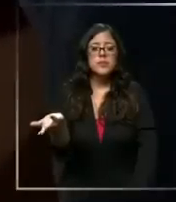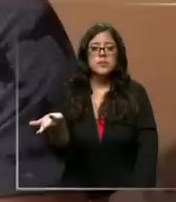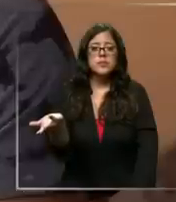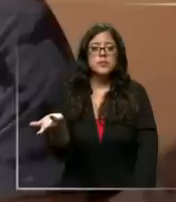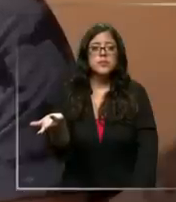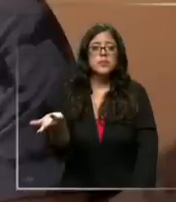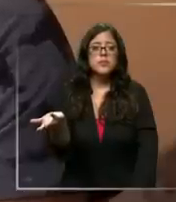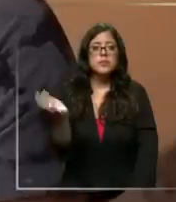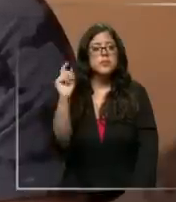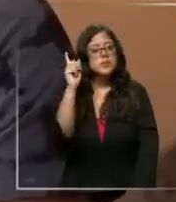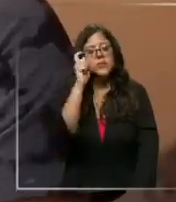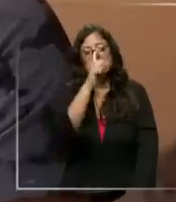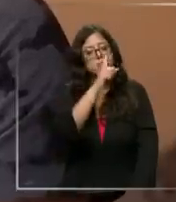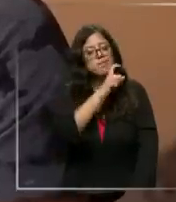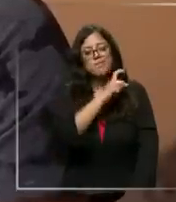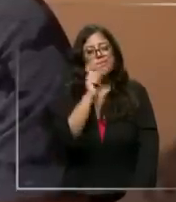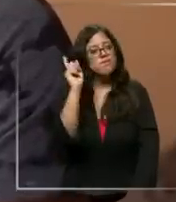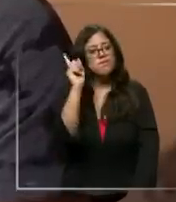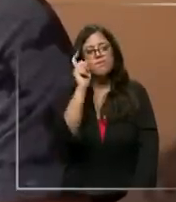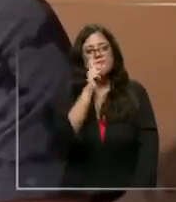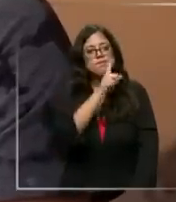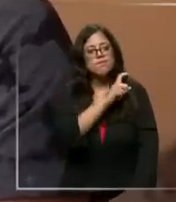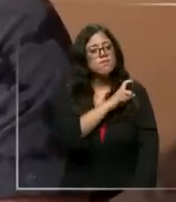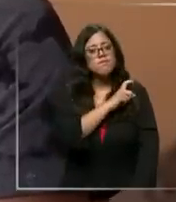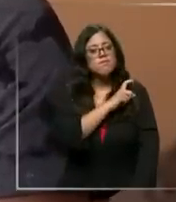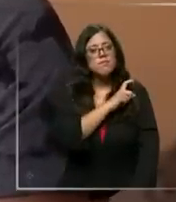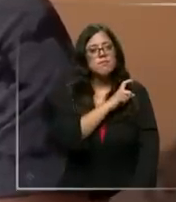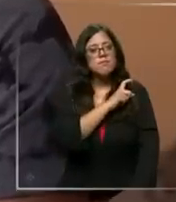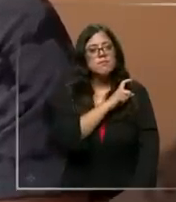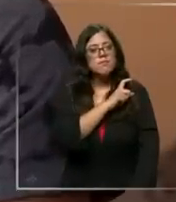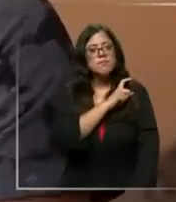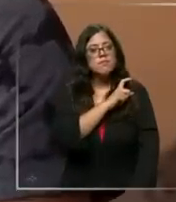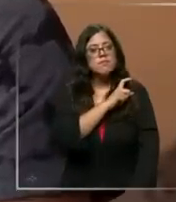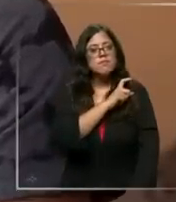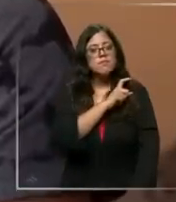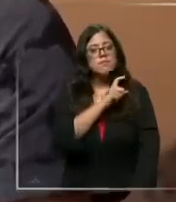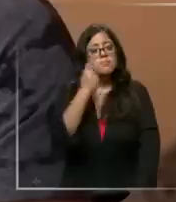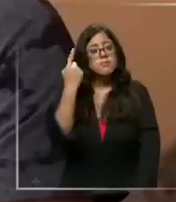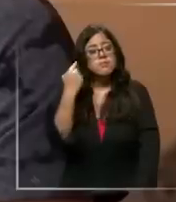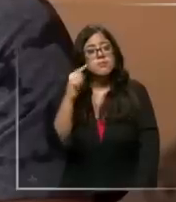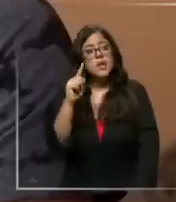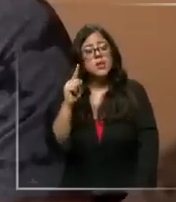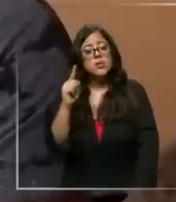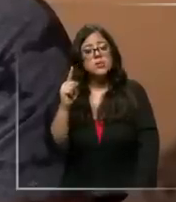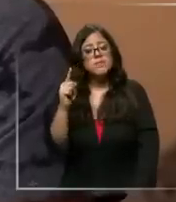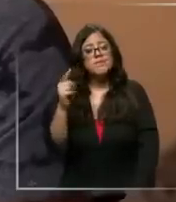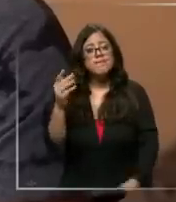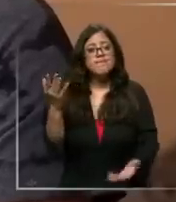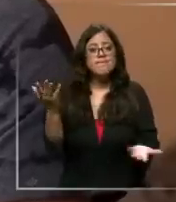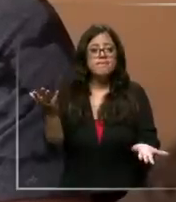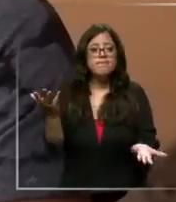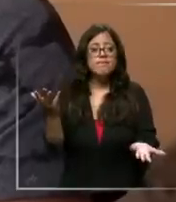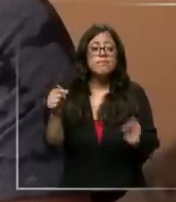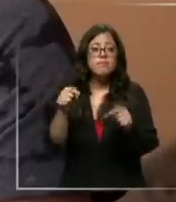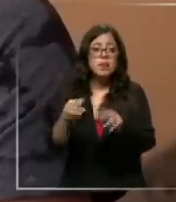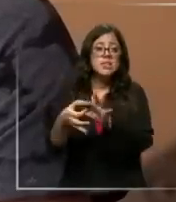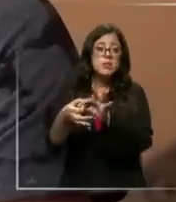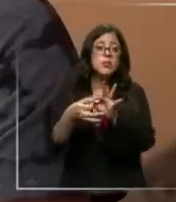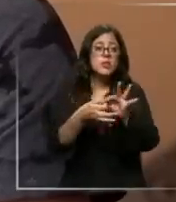es difícil es difícil es difícil las circunstancias